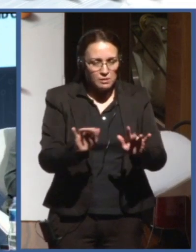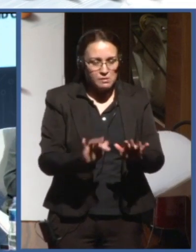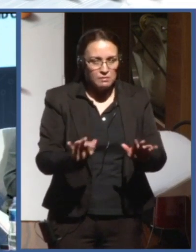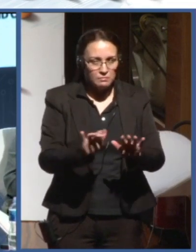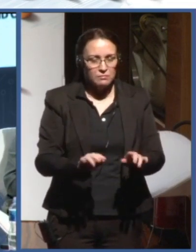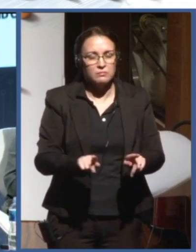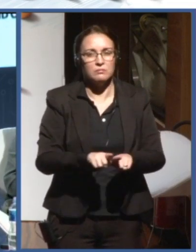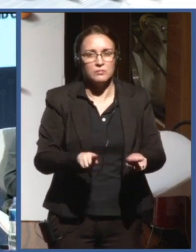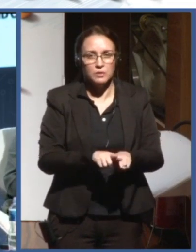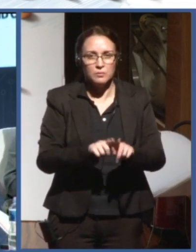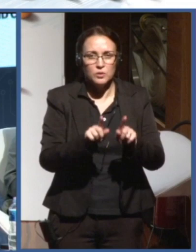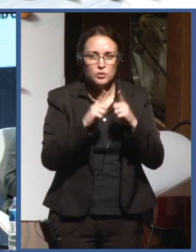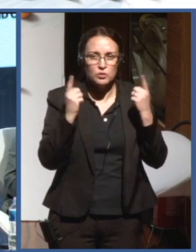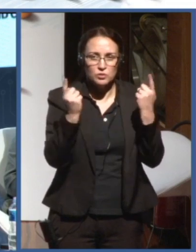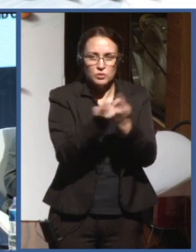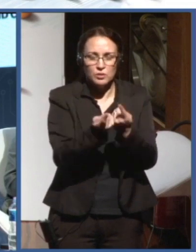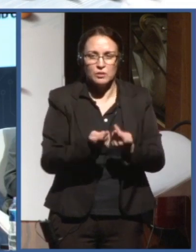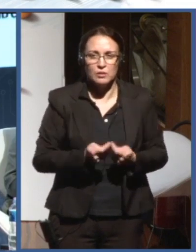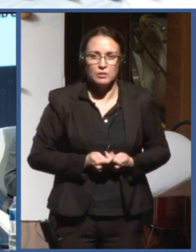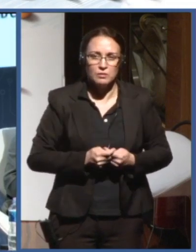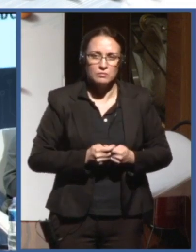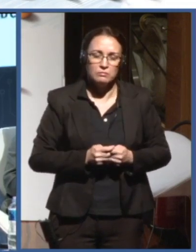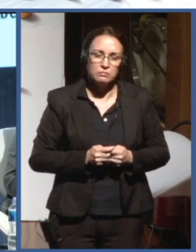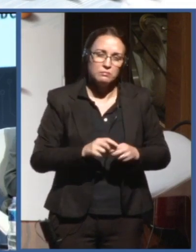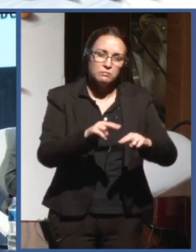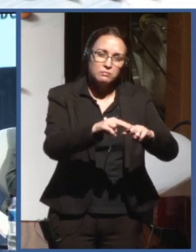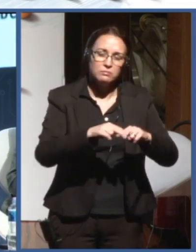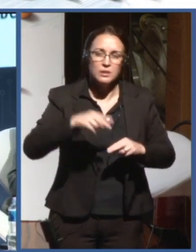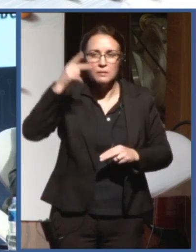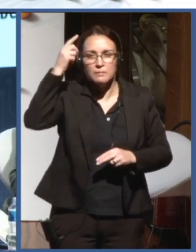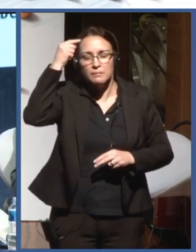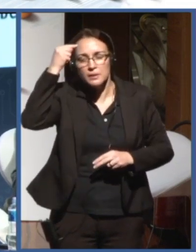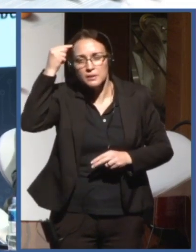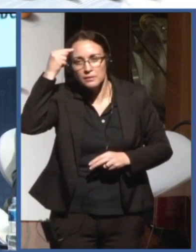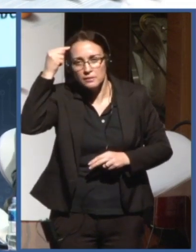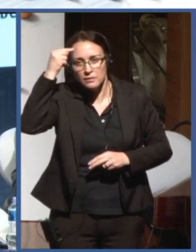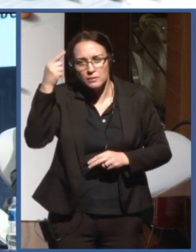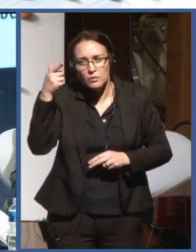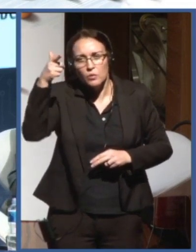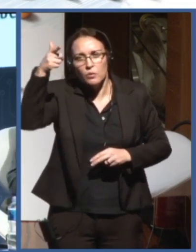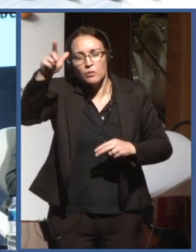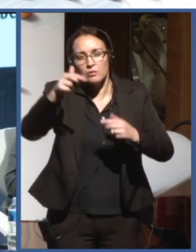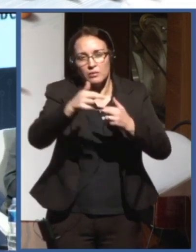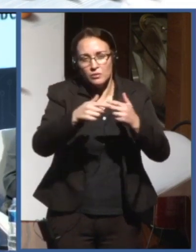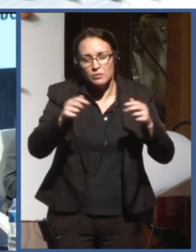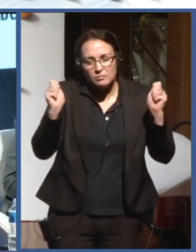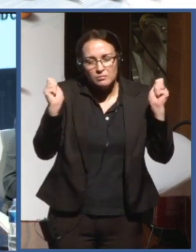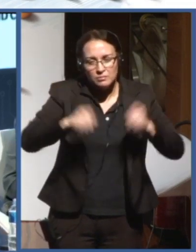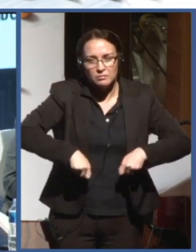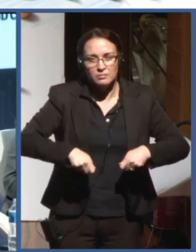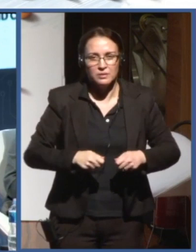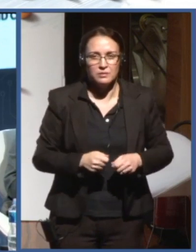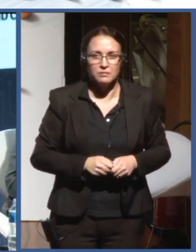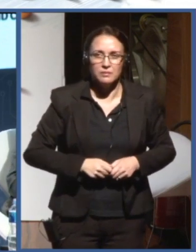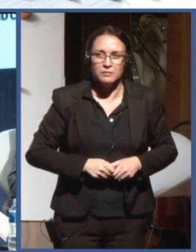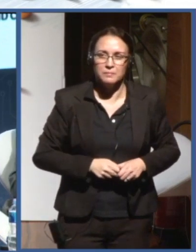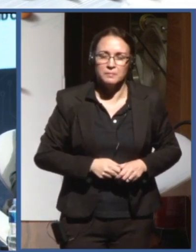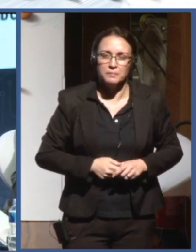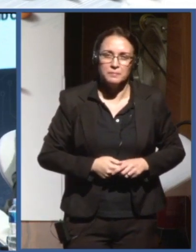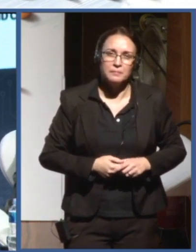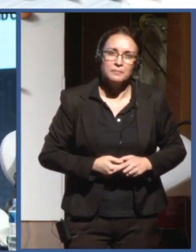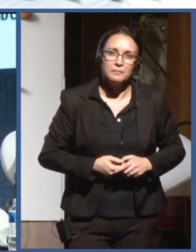ser… hay otros escenarios en los que se podrían, digamos, por ejemplo, con el redactor de Naciones Unidas, como transmitir estas